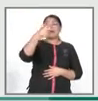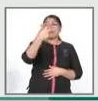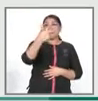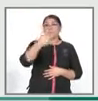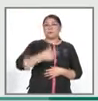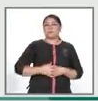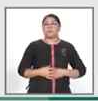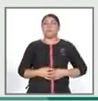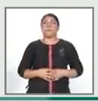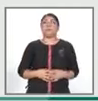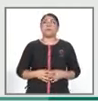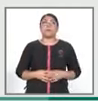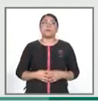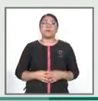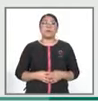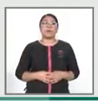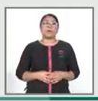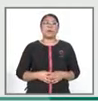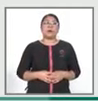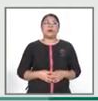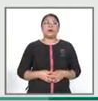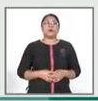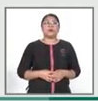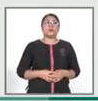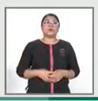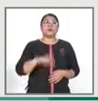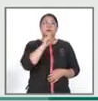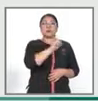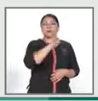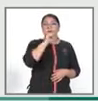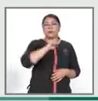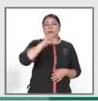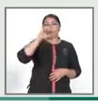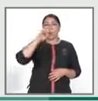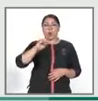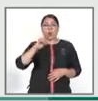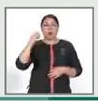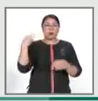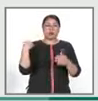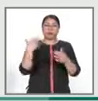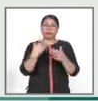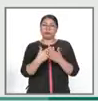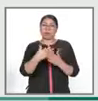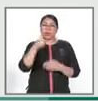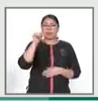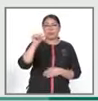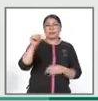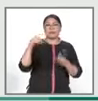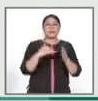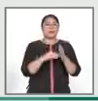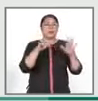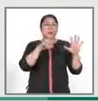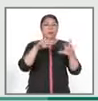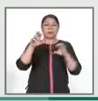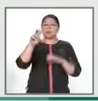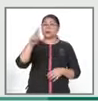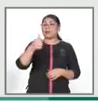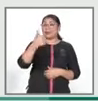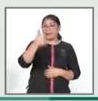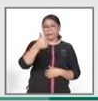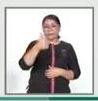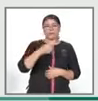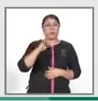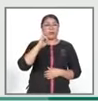casos por institución de atención los servicios de salud de Oaxaca Han atendido a a 16836